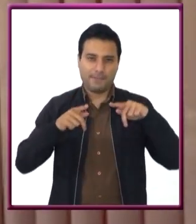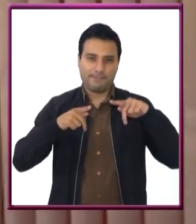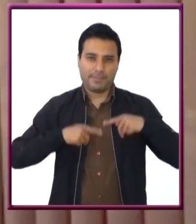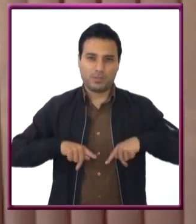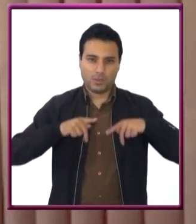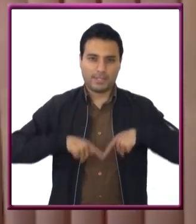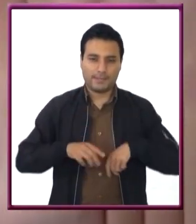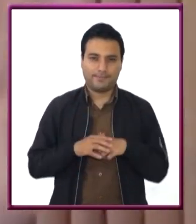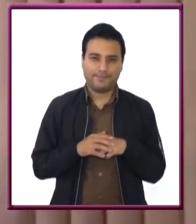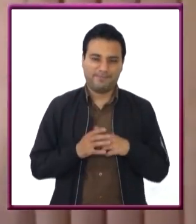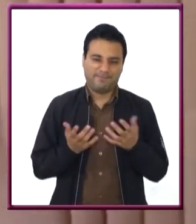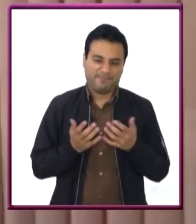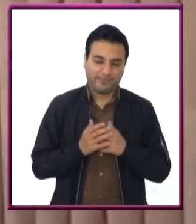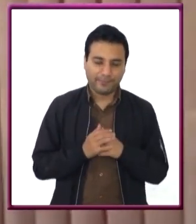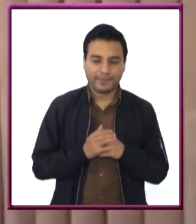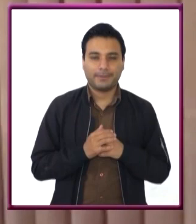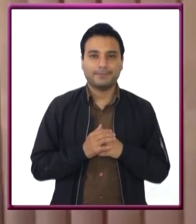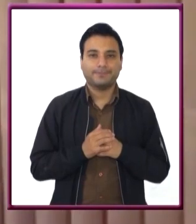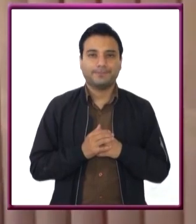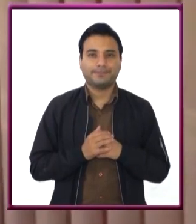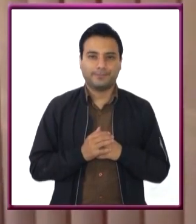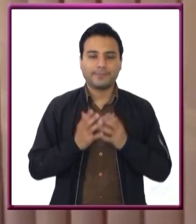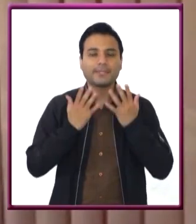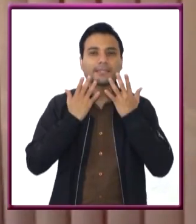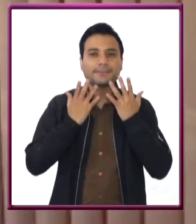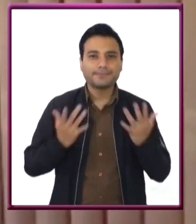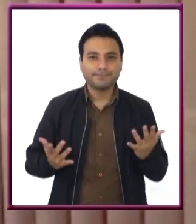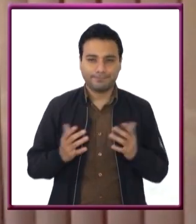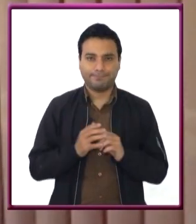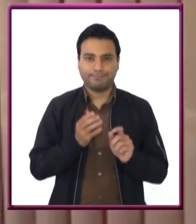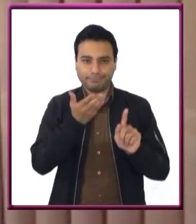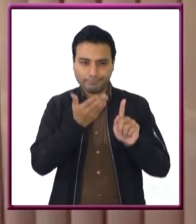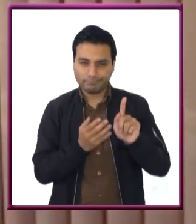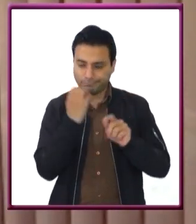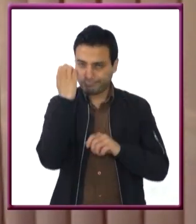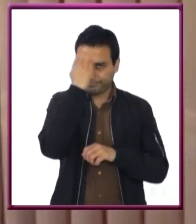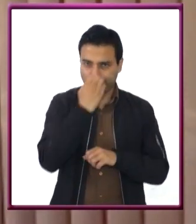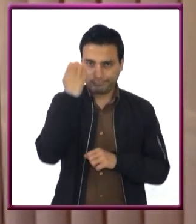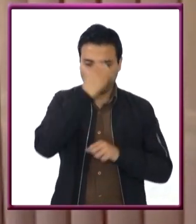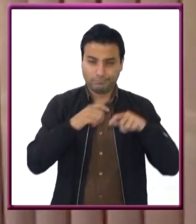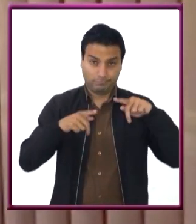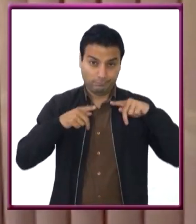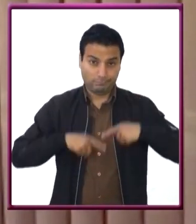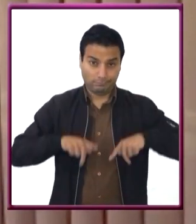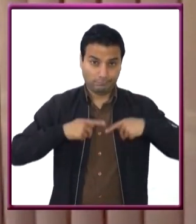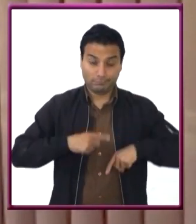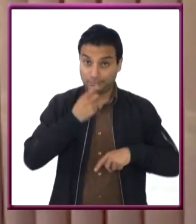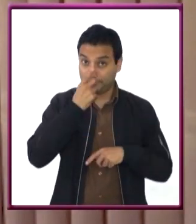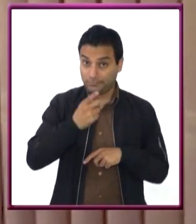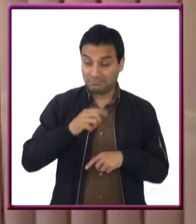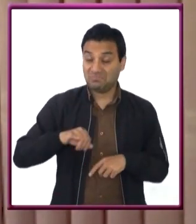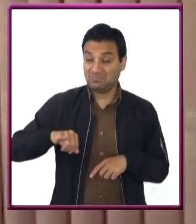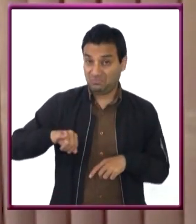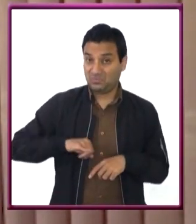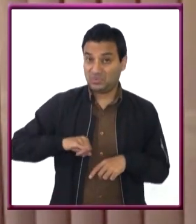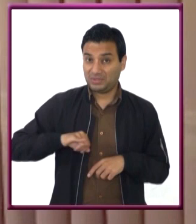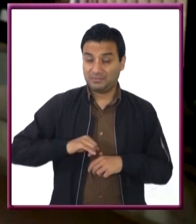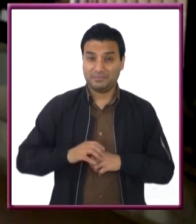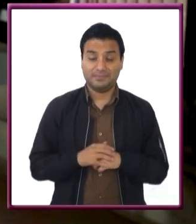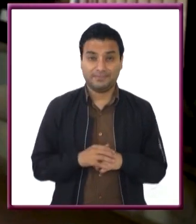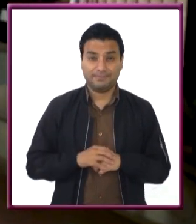gente. Analizaron varios, ¿no? Entre ellos el de Da Vinci. Y la conclusión a la que llegaron fue muy interesante porque